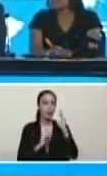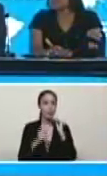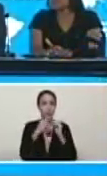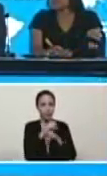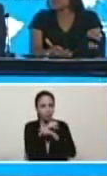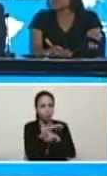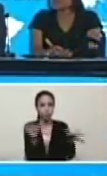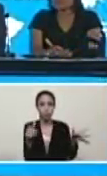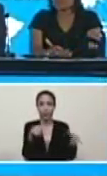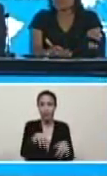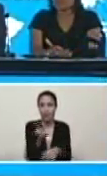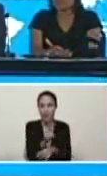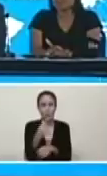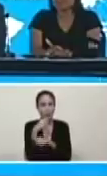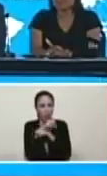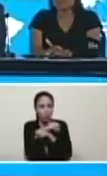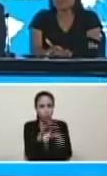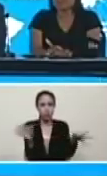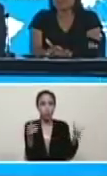Venezuela a todos los países.